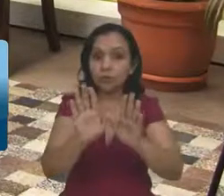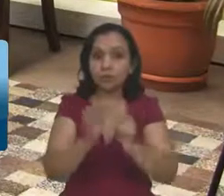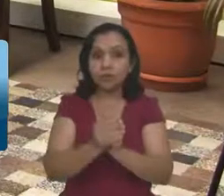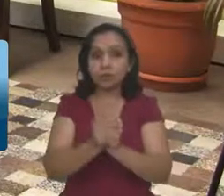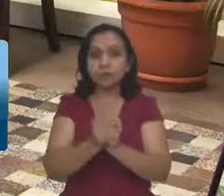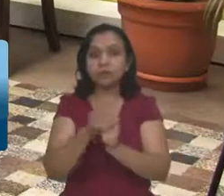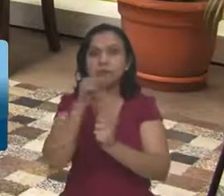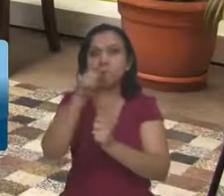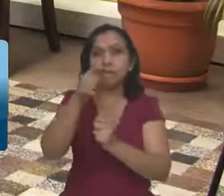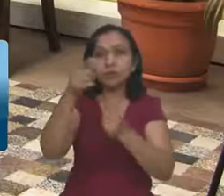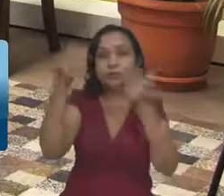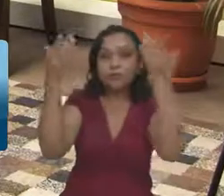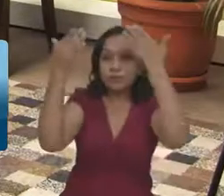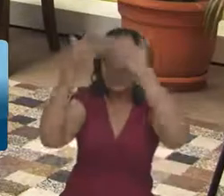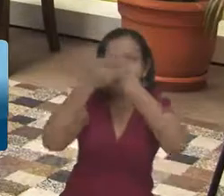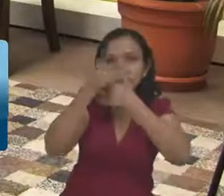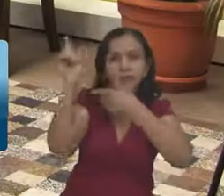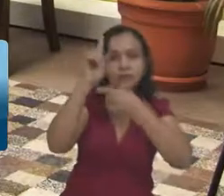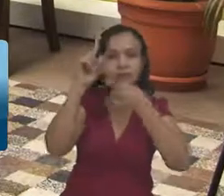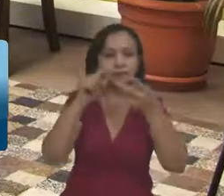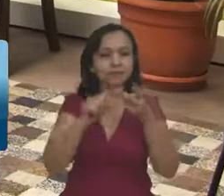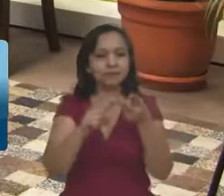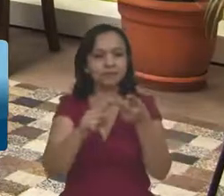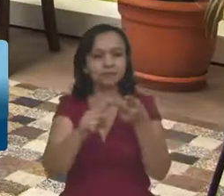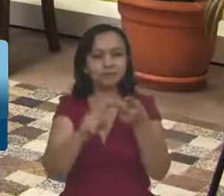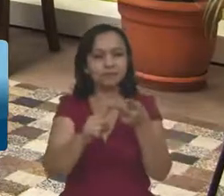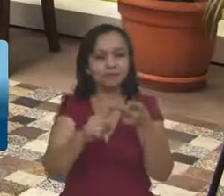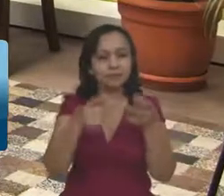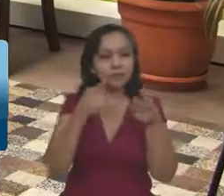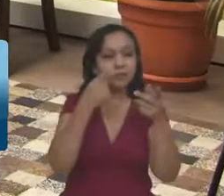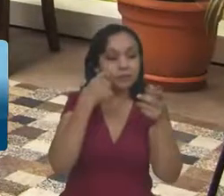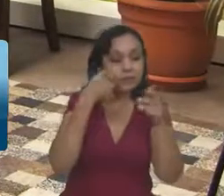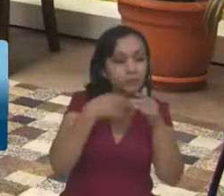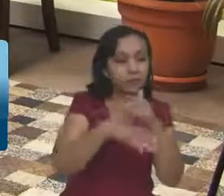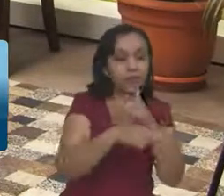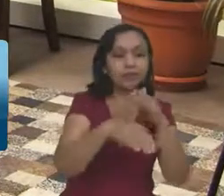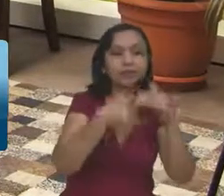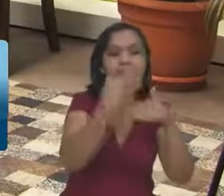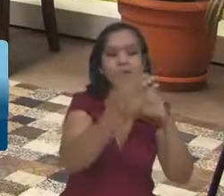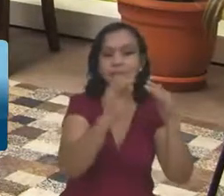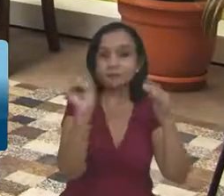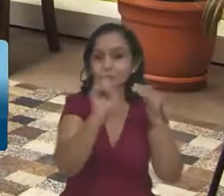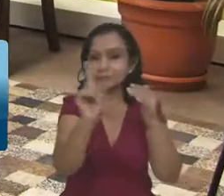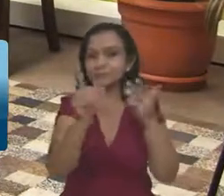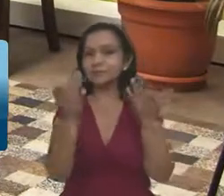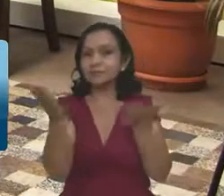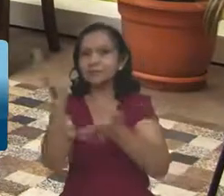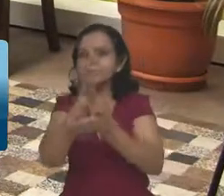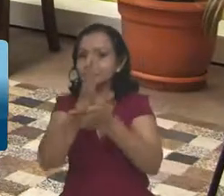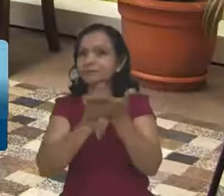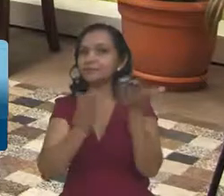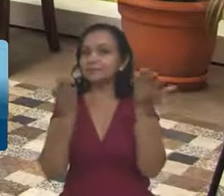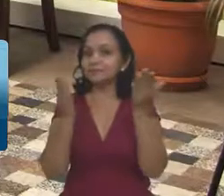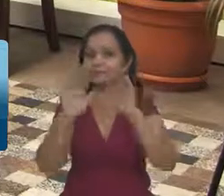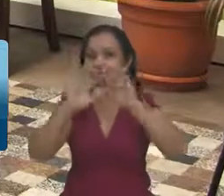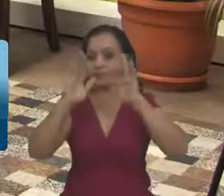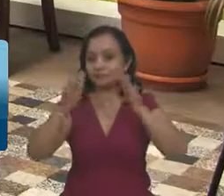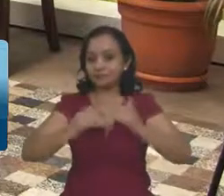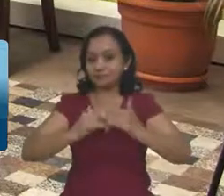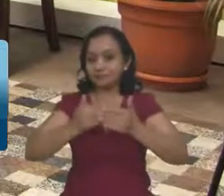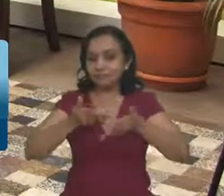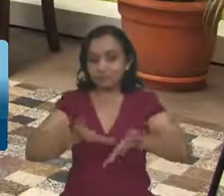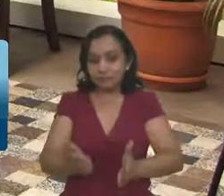el sereno, tener cuidado con esas exposiciones, porque a veces, ¿verdad?, esto puede conllevar